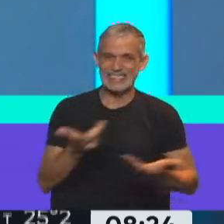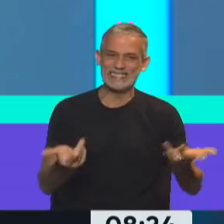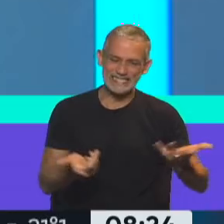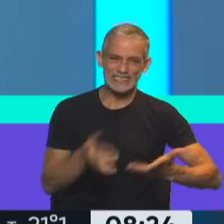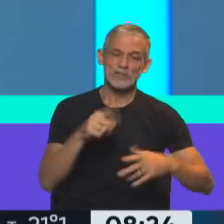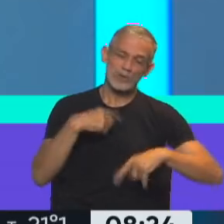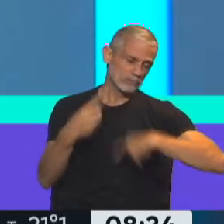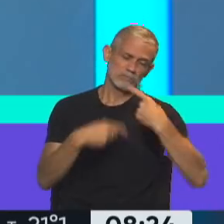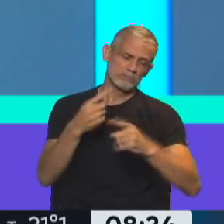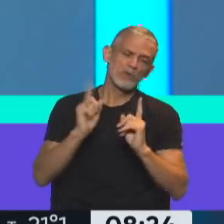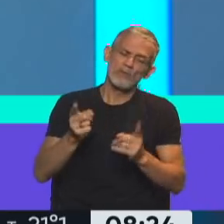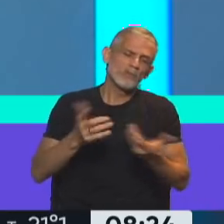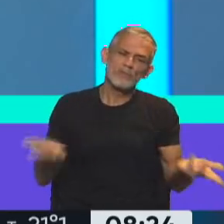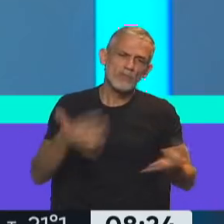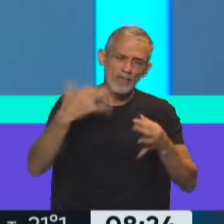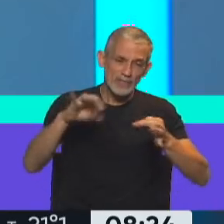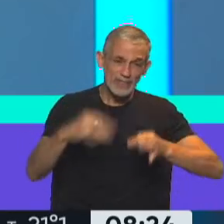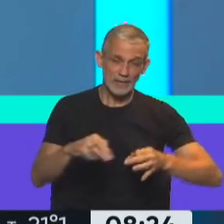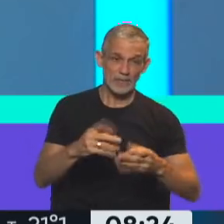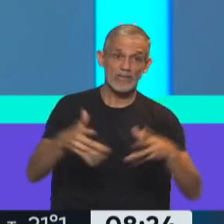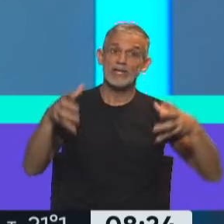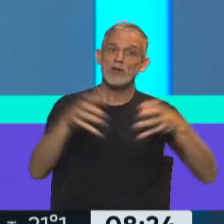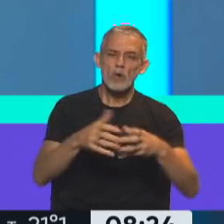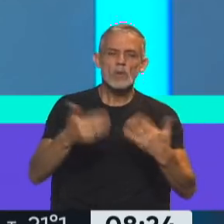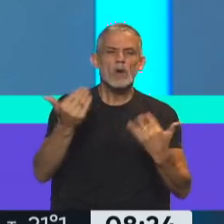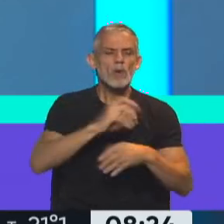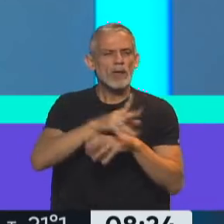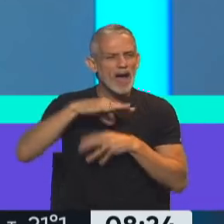que continuar. Tiene que continuar, y especialmente en los grupos de riesgo.